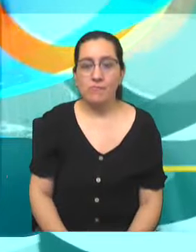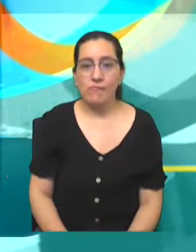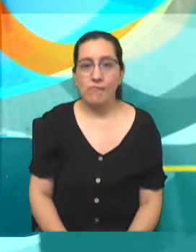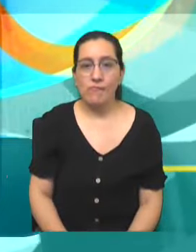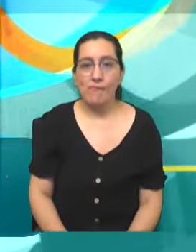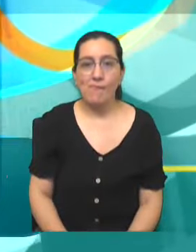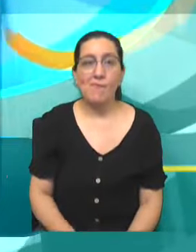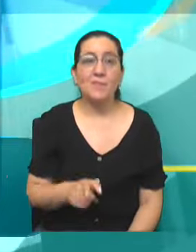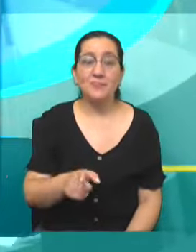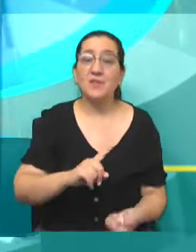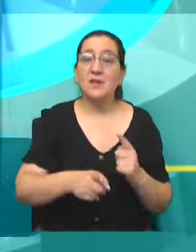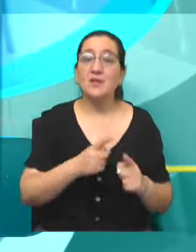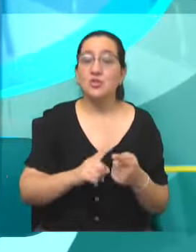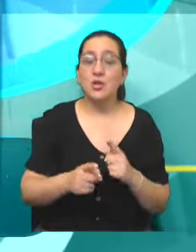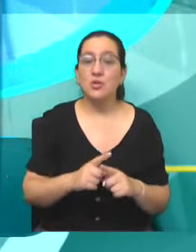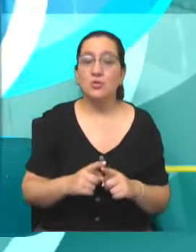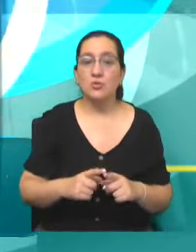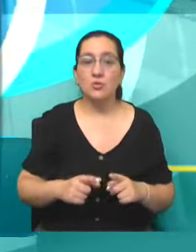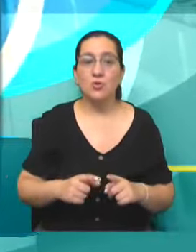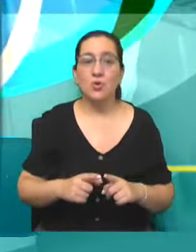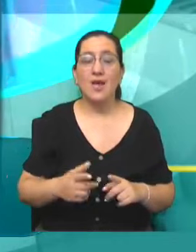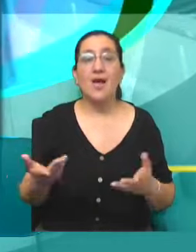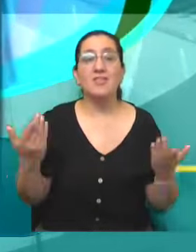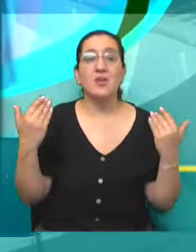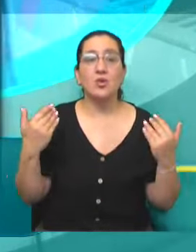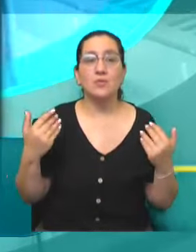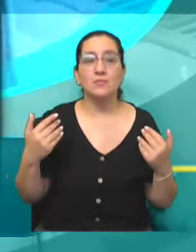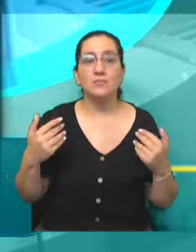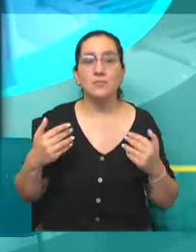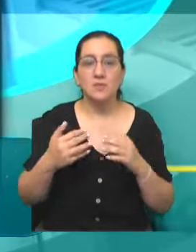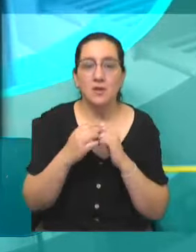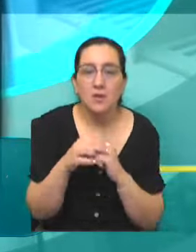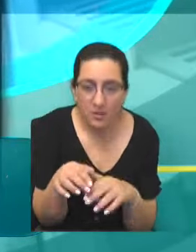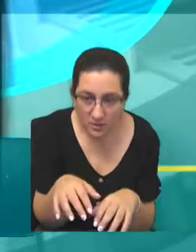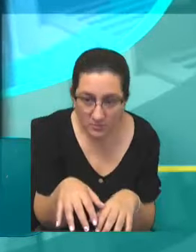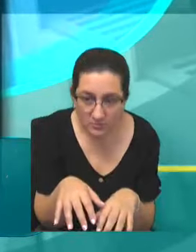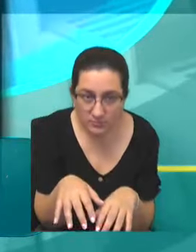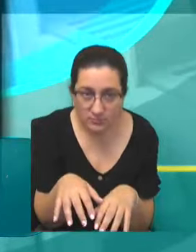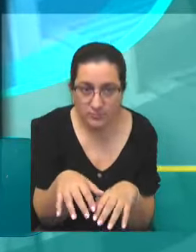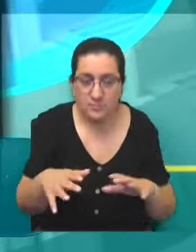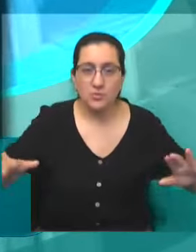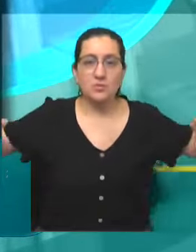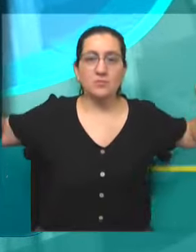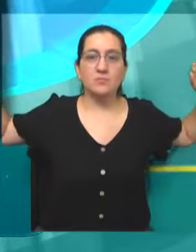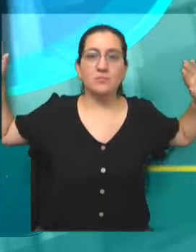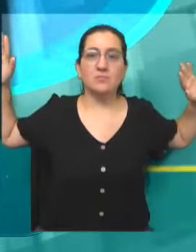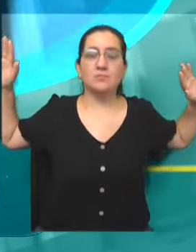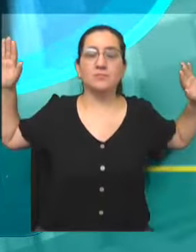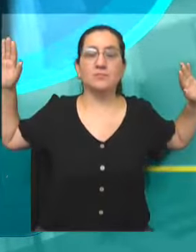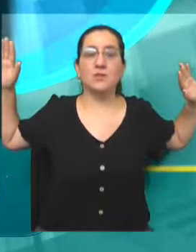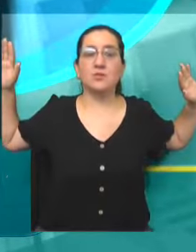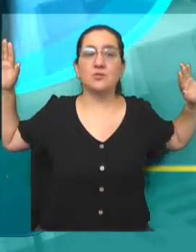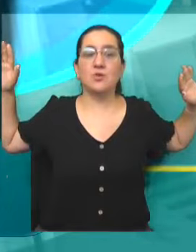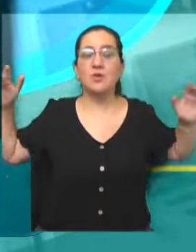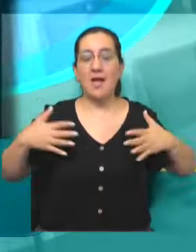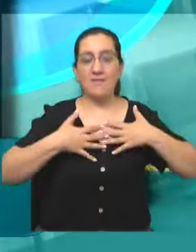ir relacionado a lo que tiene que ver con la apertura anterior. En esto de estar inclinado hacia adelante todo el tiempo, la apertura anterior va a ser fundamental. Claro.